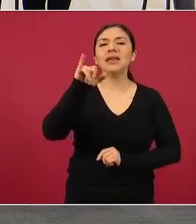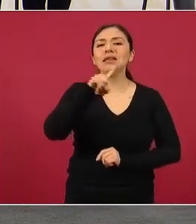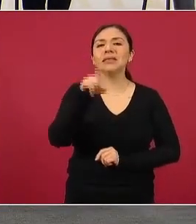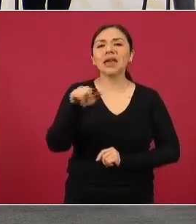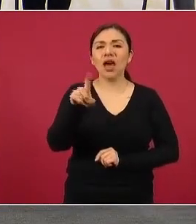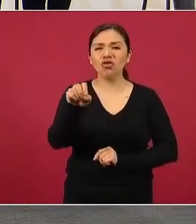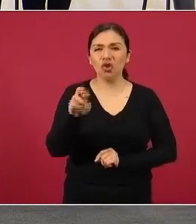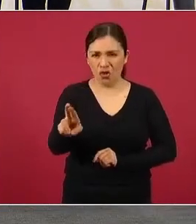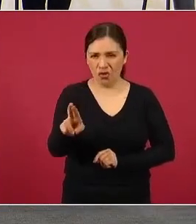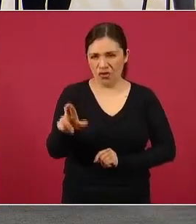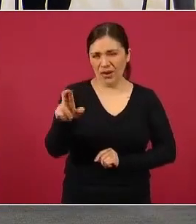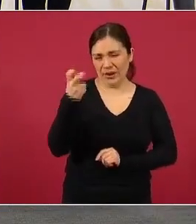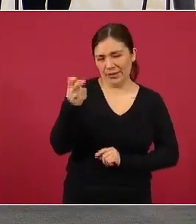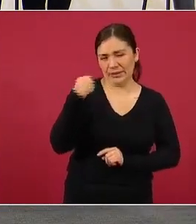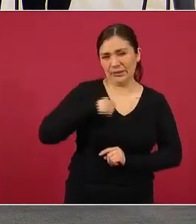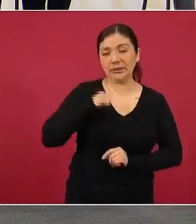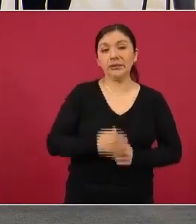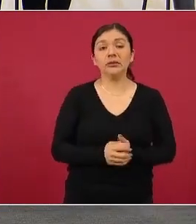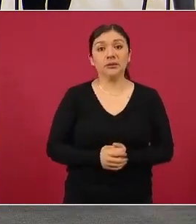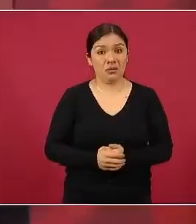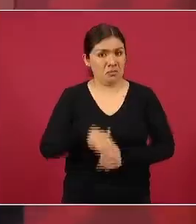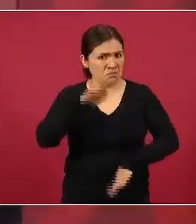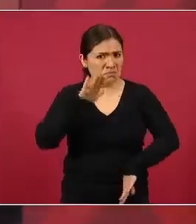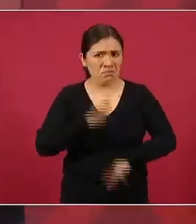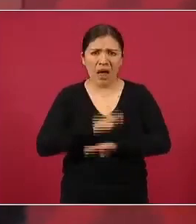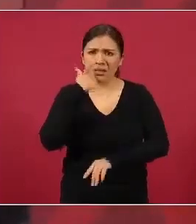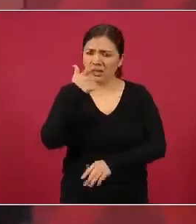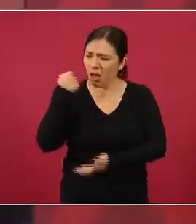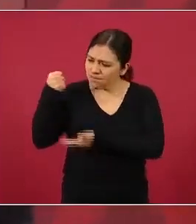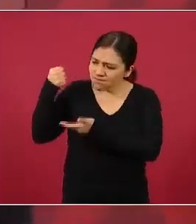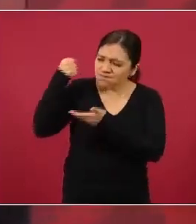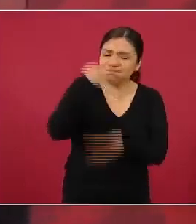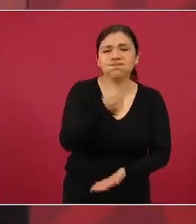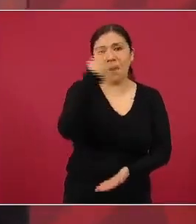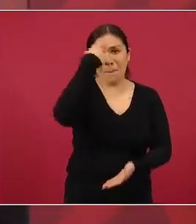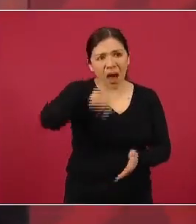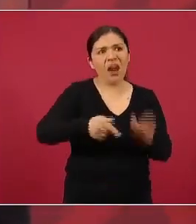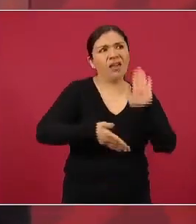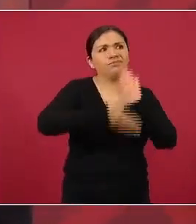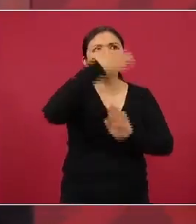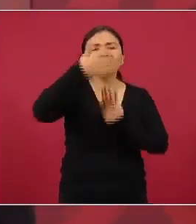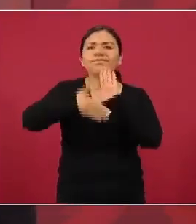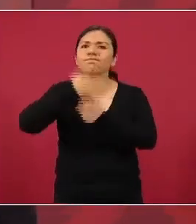y se invirtió mucho en obras públicas.